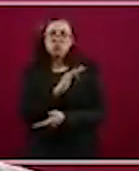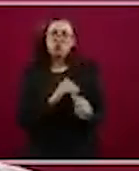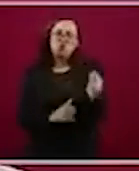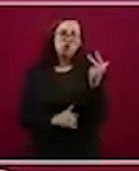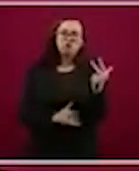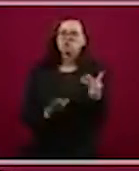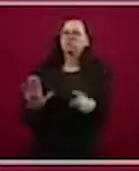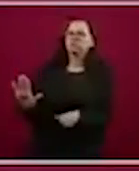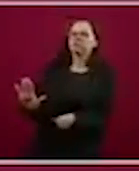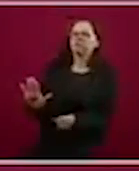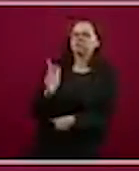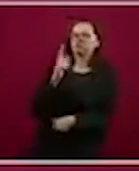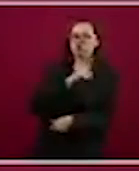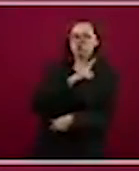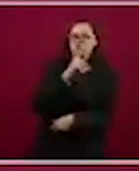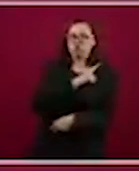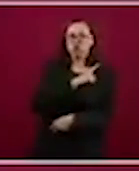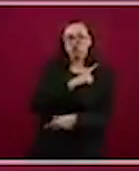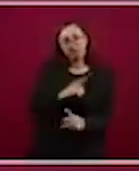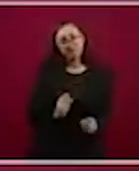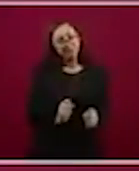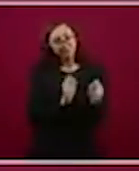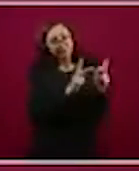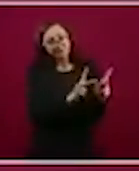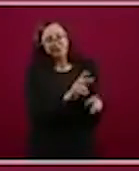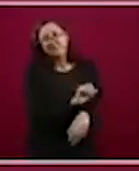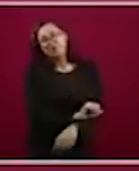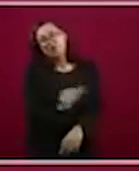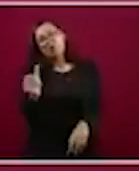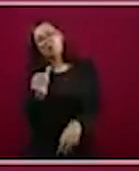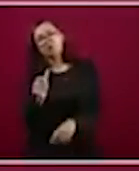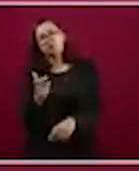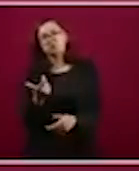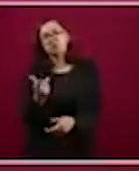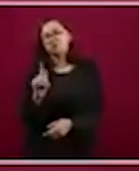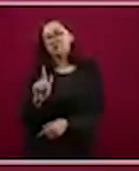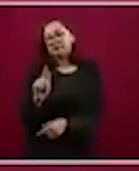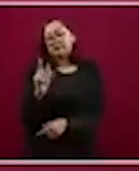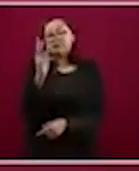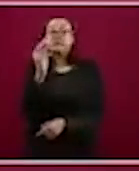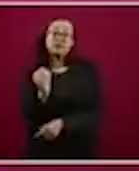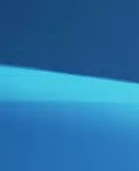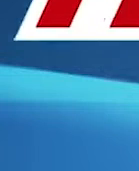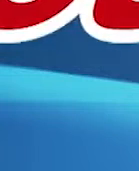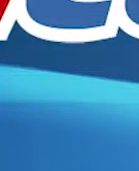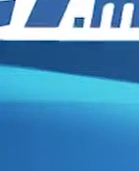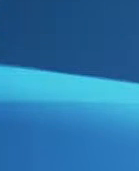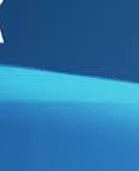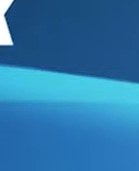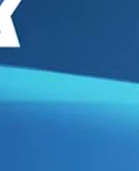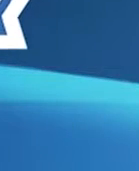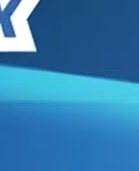inédita y se deben cumplir las normatividades informó david gonzález